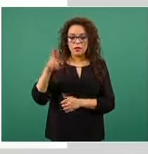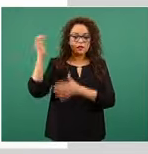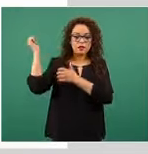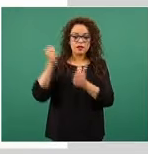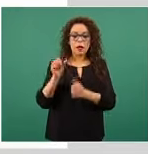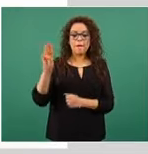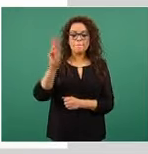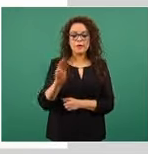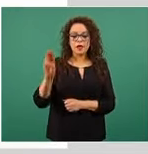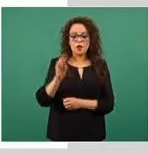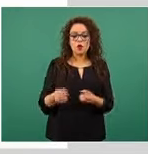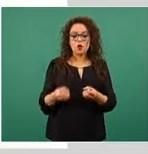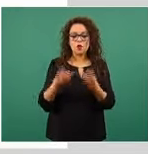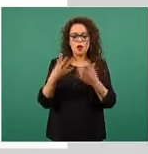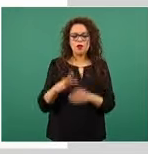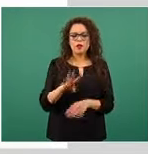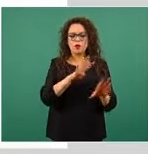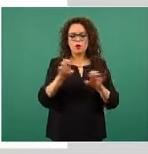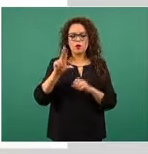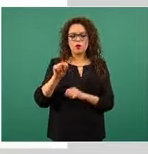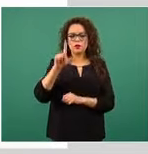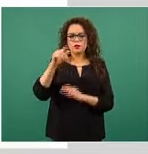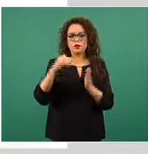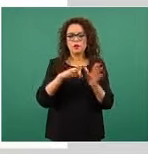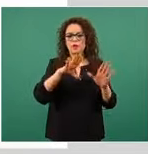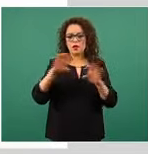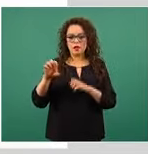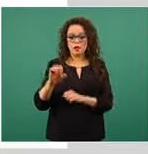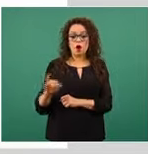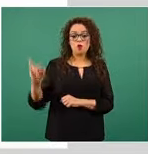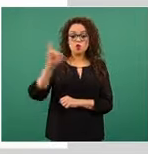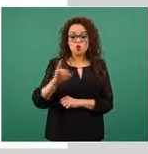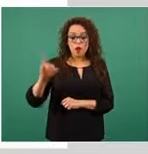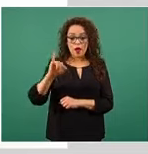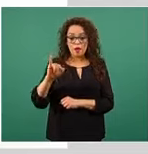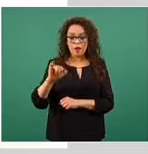con 487.500 y el jueves un embarque adicional